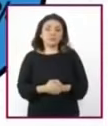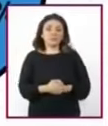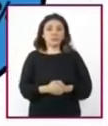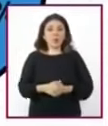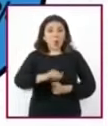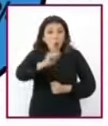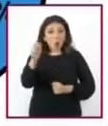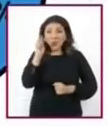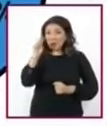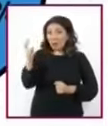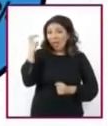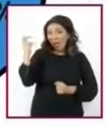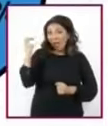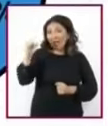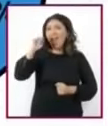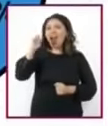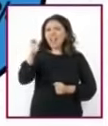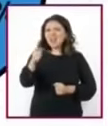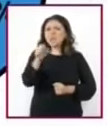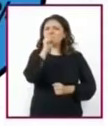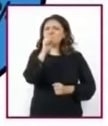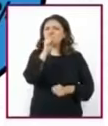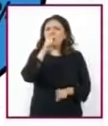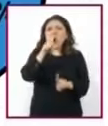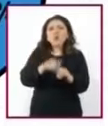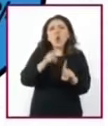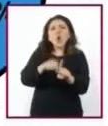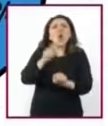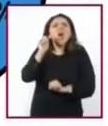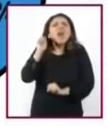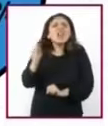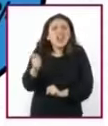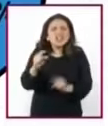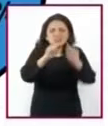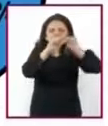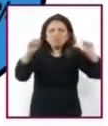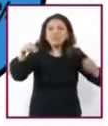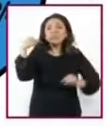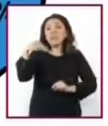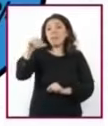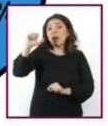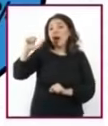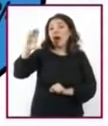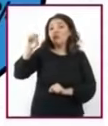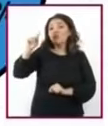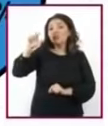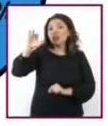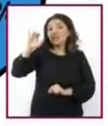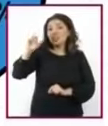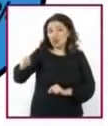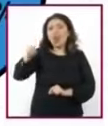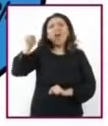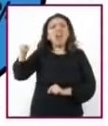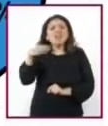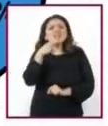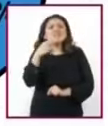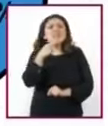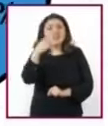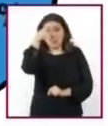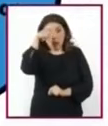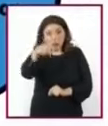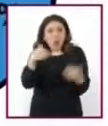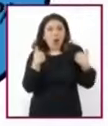izquierdo encontraremos qué representa cada color. Esto se llama acotación, y su función